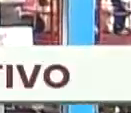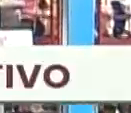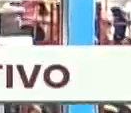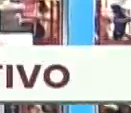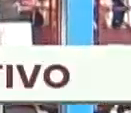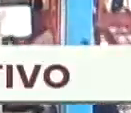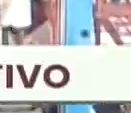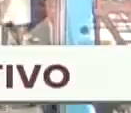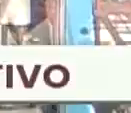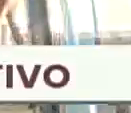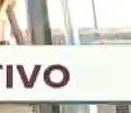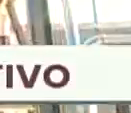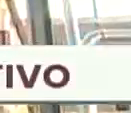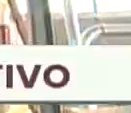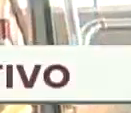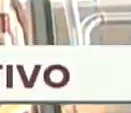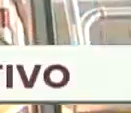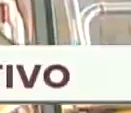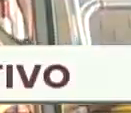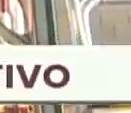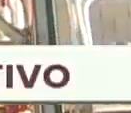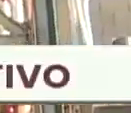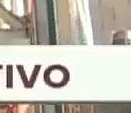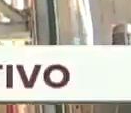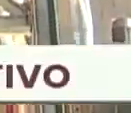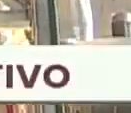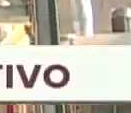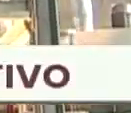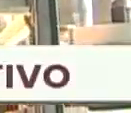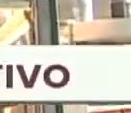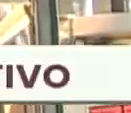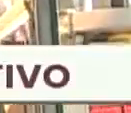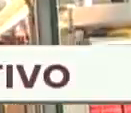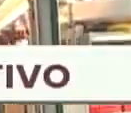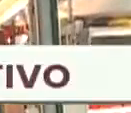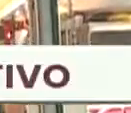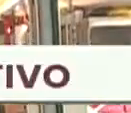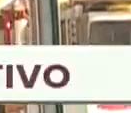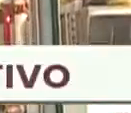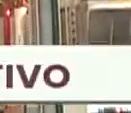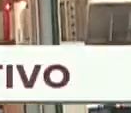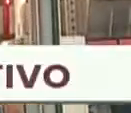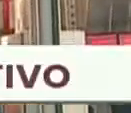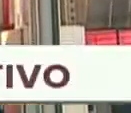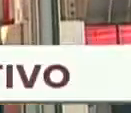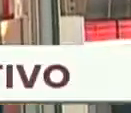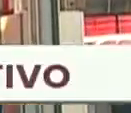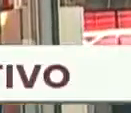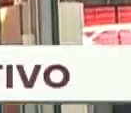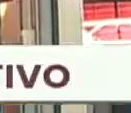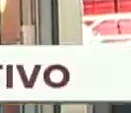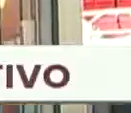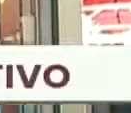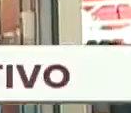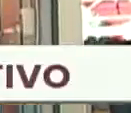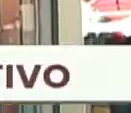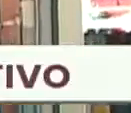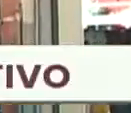empresarios, las empresarias, los trabajadores, las trabajadoras que creen en